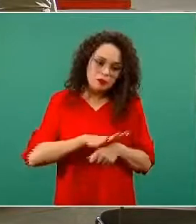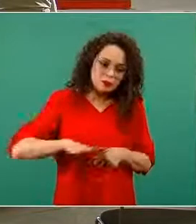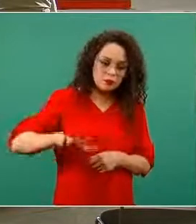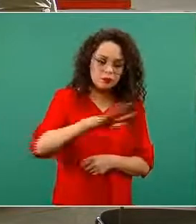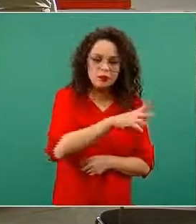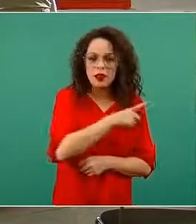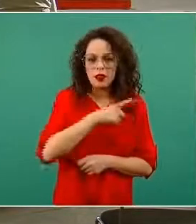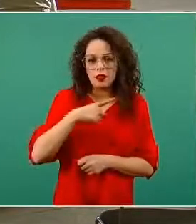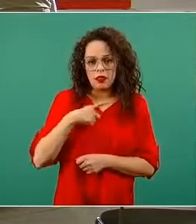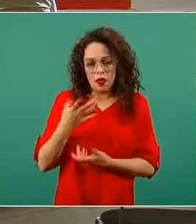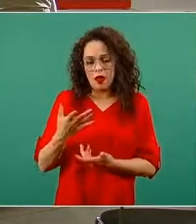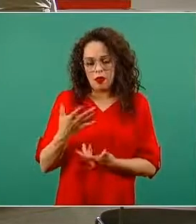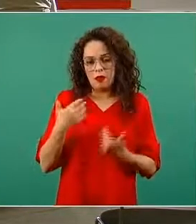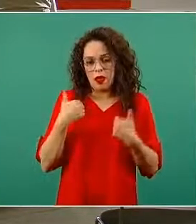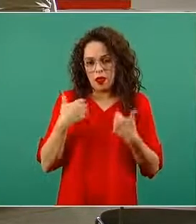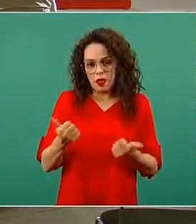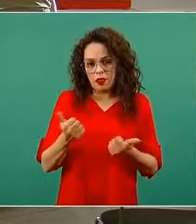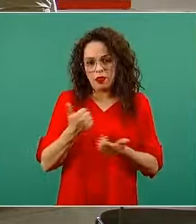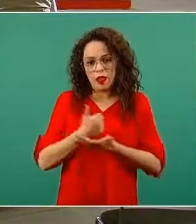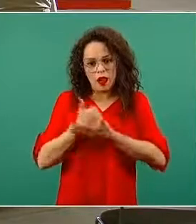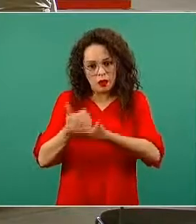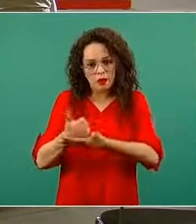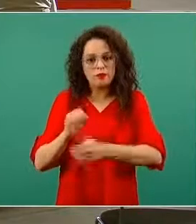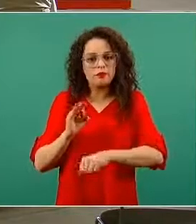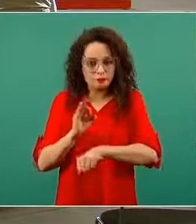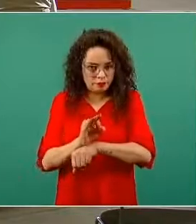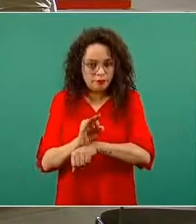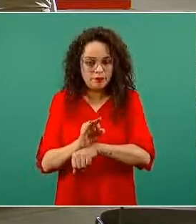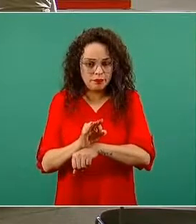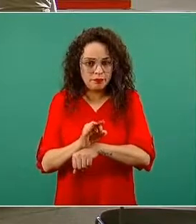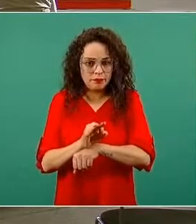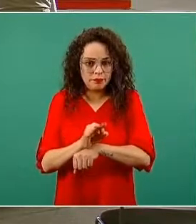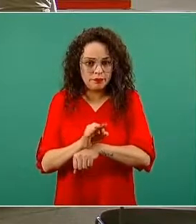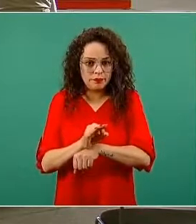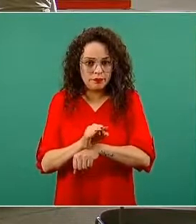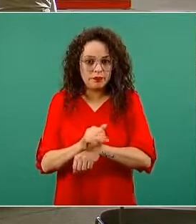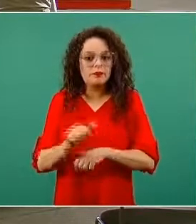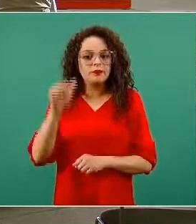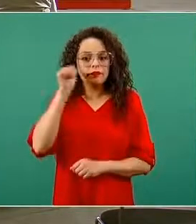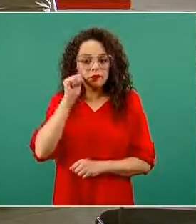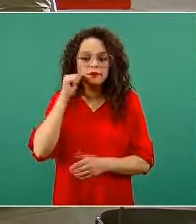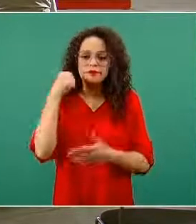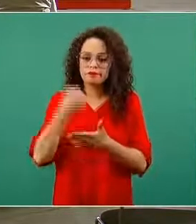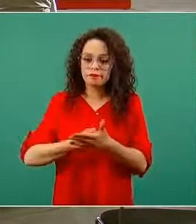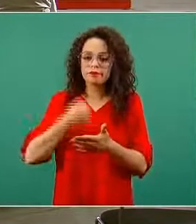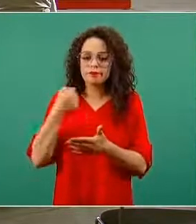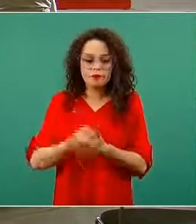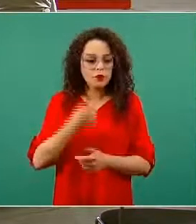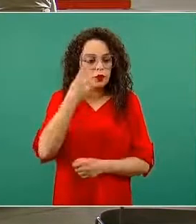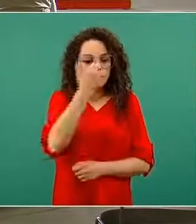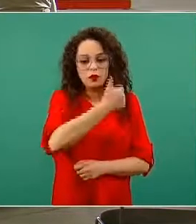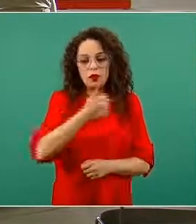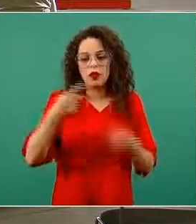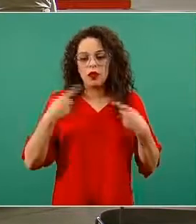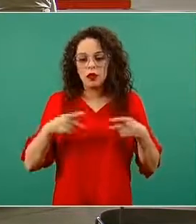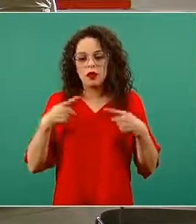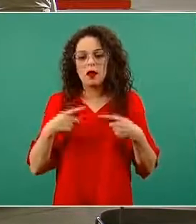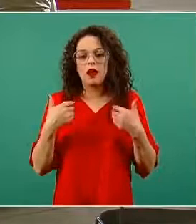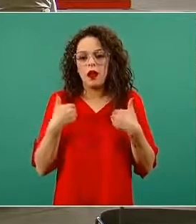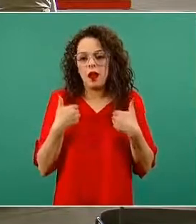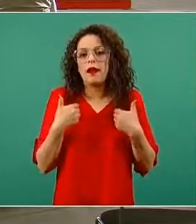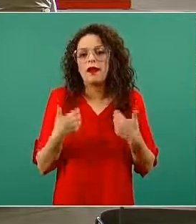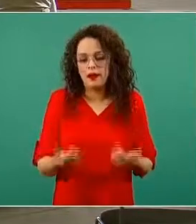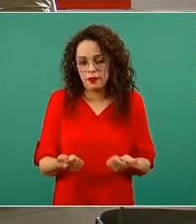Evidentemente, siempre apelamos a la civilidad de cada una de las personas y por